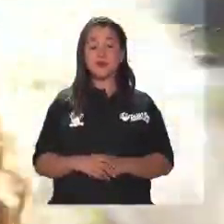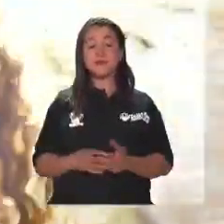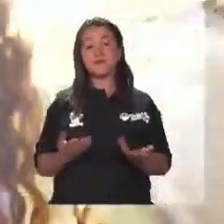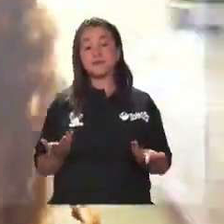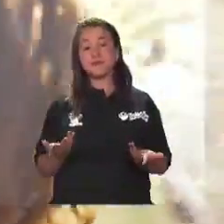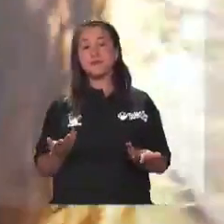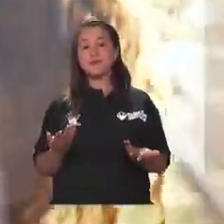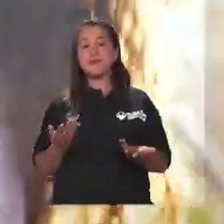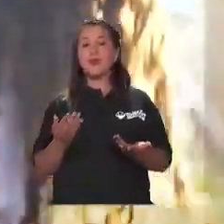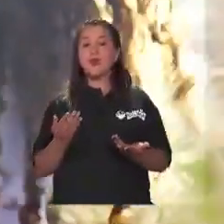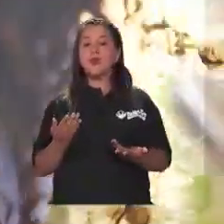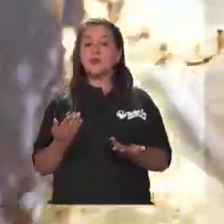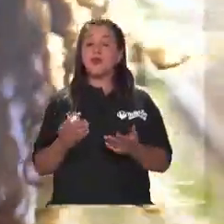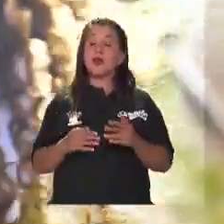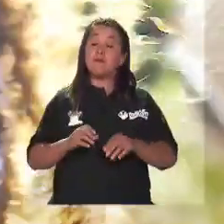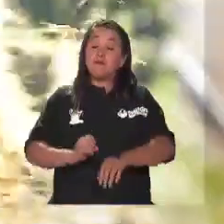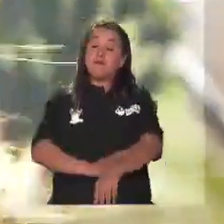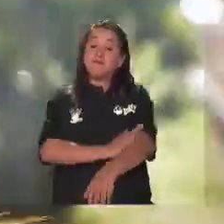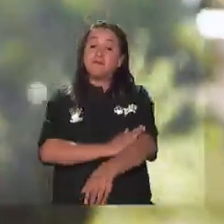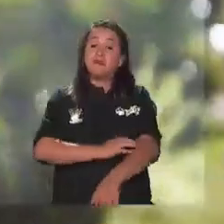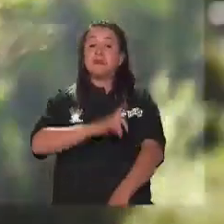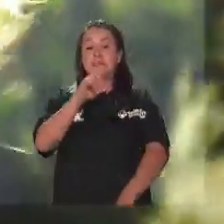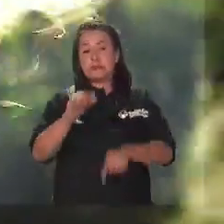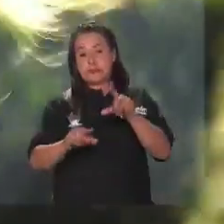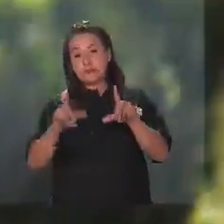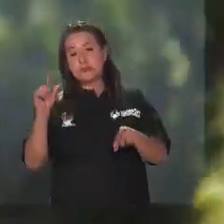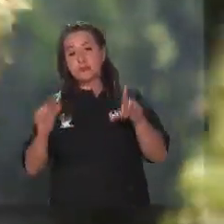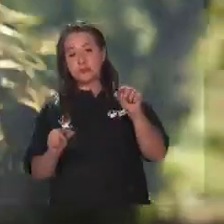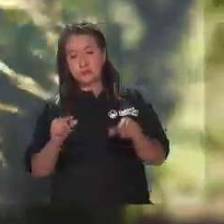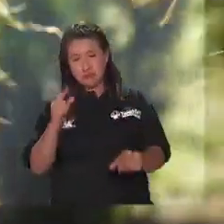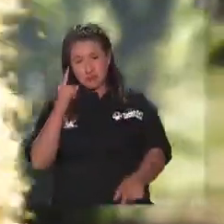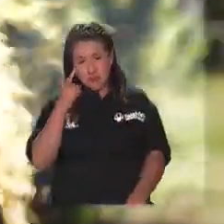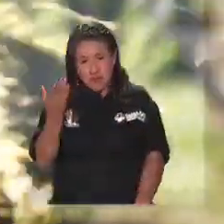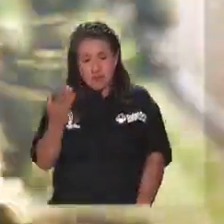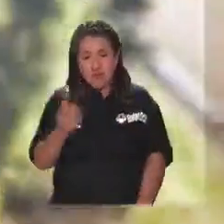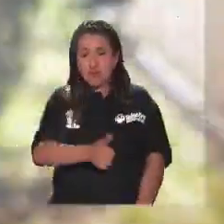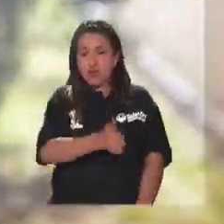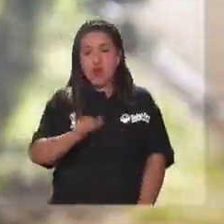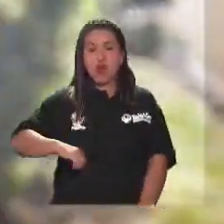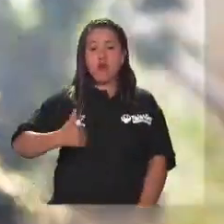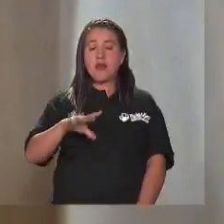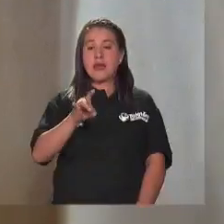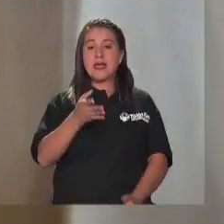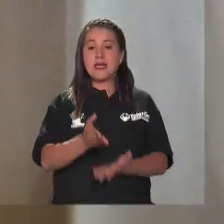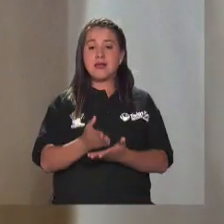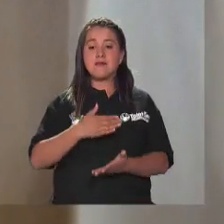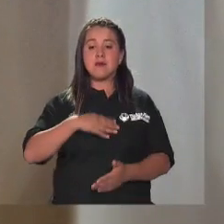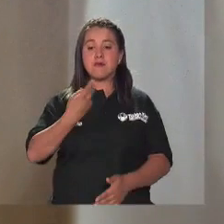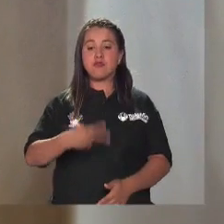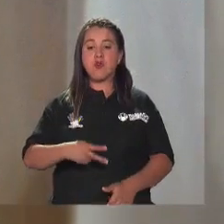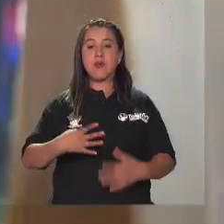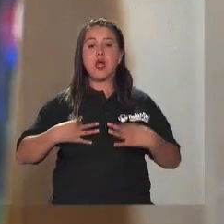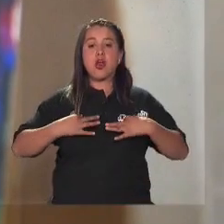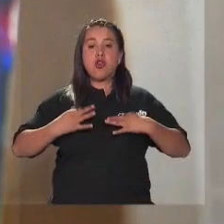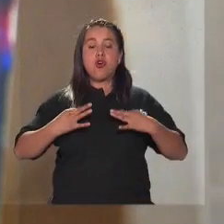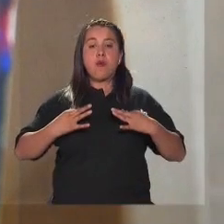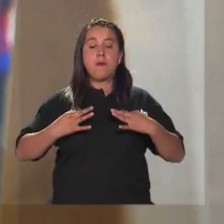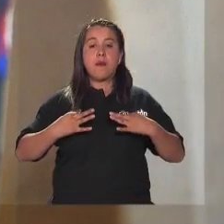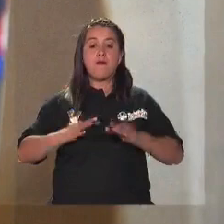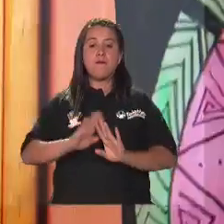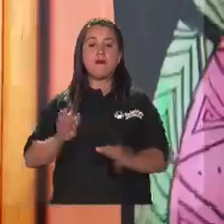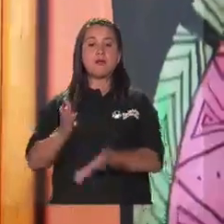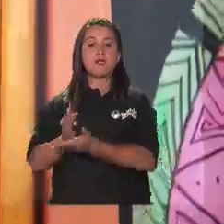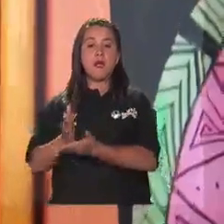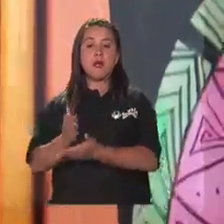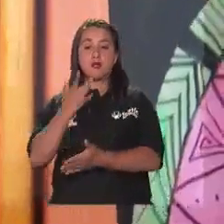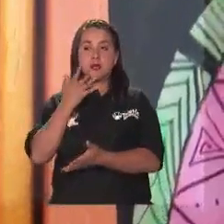Emocionalmente he tenido momentos muy difíciles. Imagínense la adolescencia. No podía elegir mi propia ropa. No podía llegar y salir de la sala